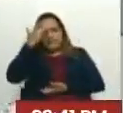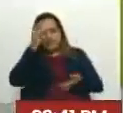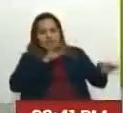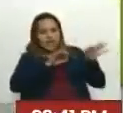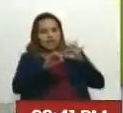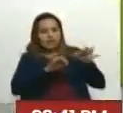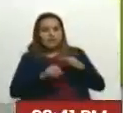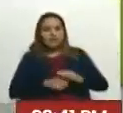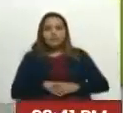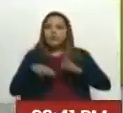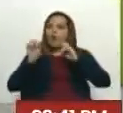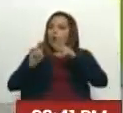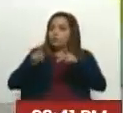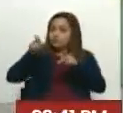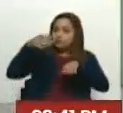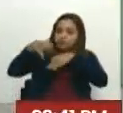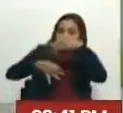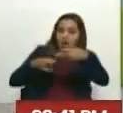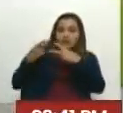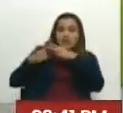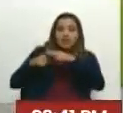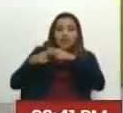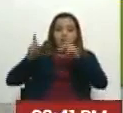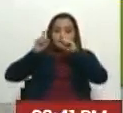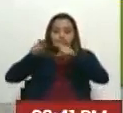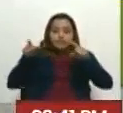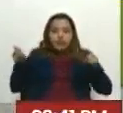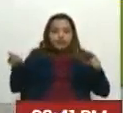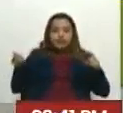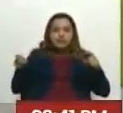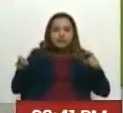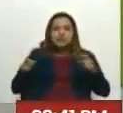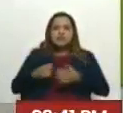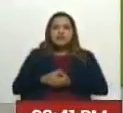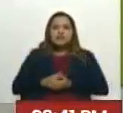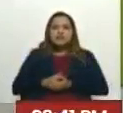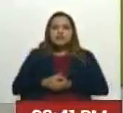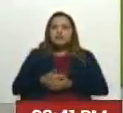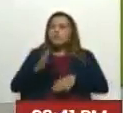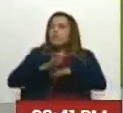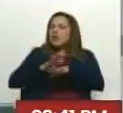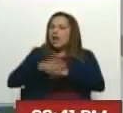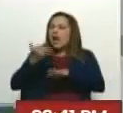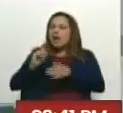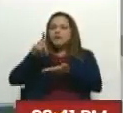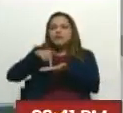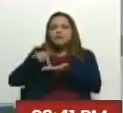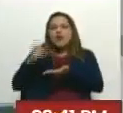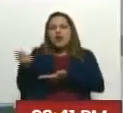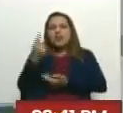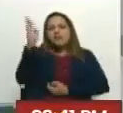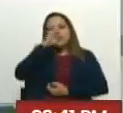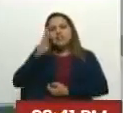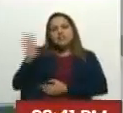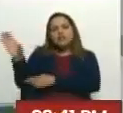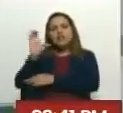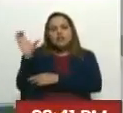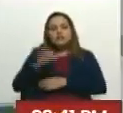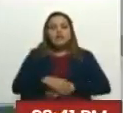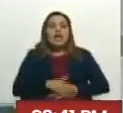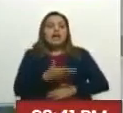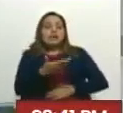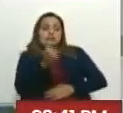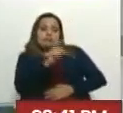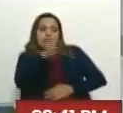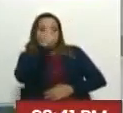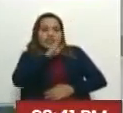en el marco de eso que nos mencionabas de los talleres de formación, ¿qué es lo que tienen previsto y por qué Brasil y Colombia? Brasil y Colombia, pues porque